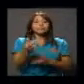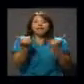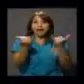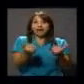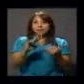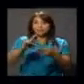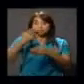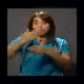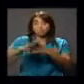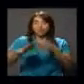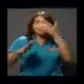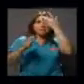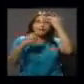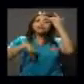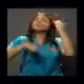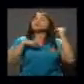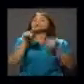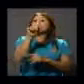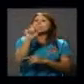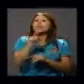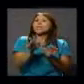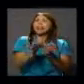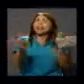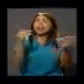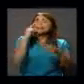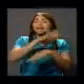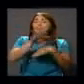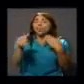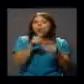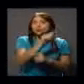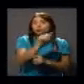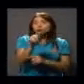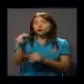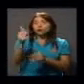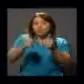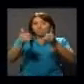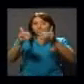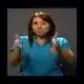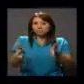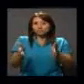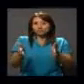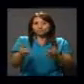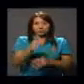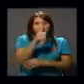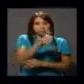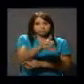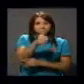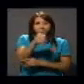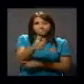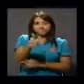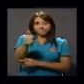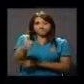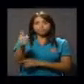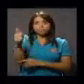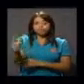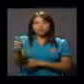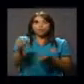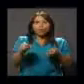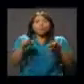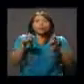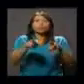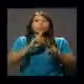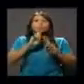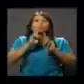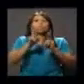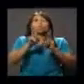de este segmento a hacer una pregunta general para todos los candidatos. Van a tener la oportunidad cada uno de responderla en dos